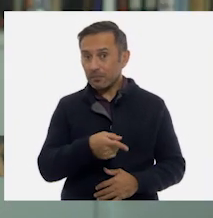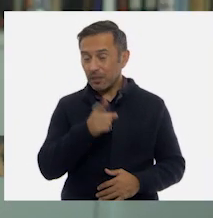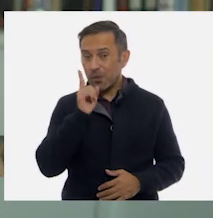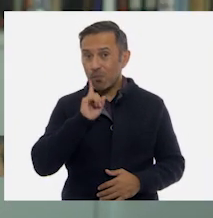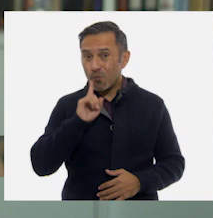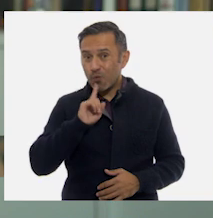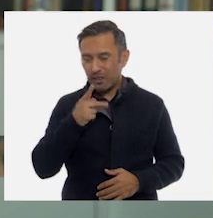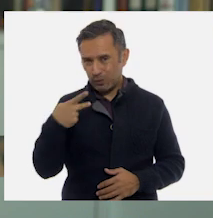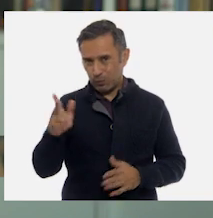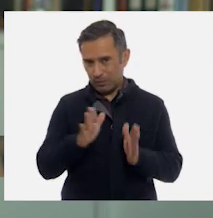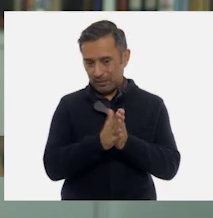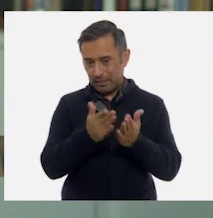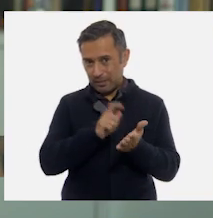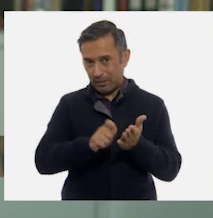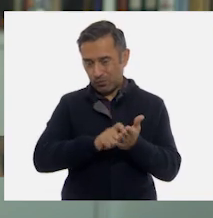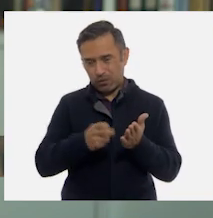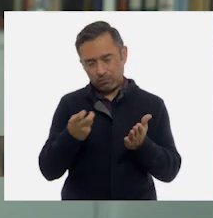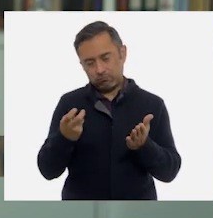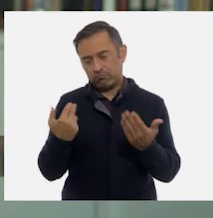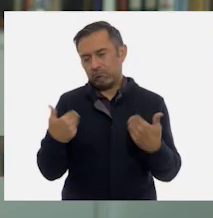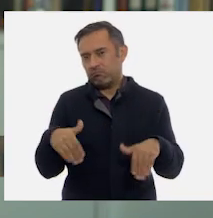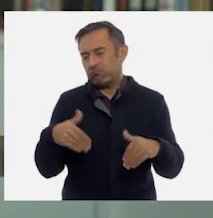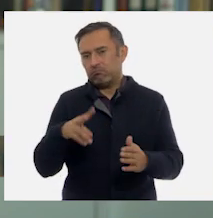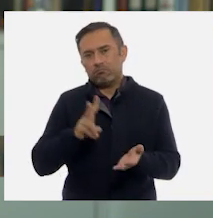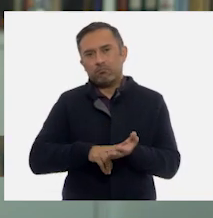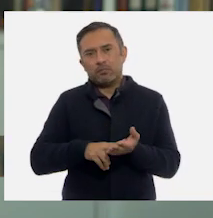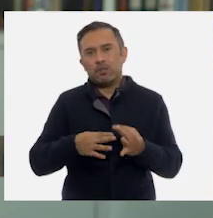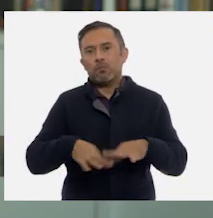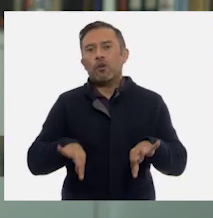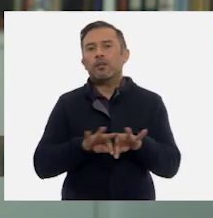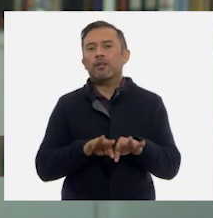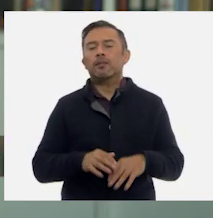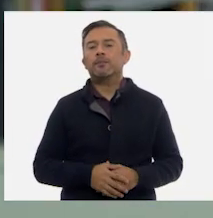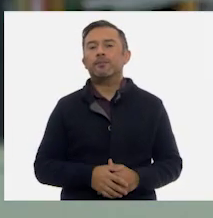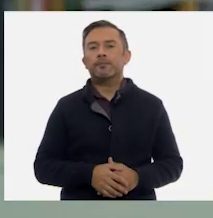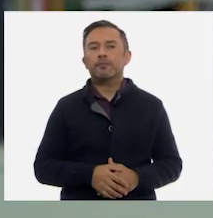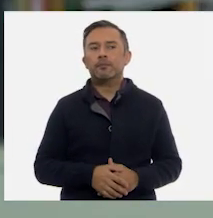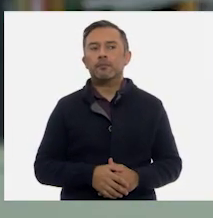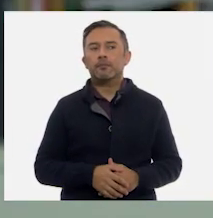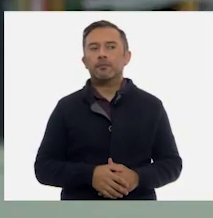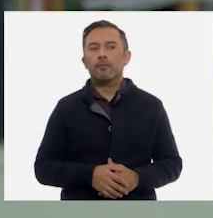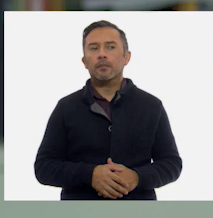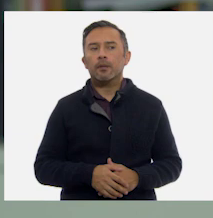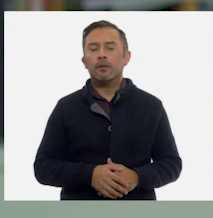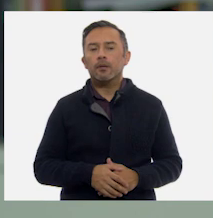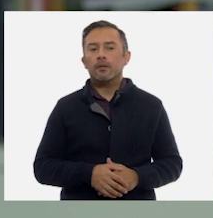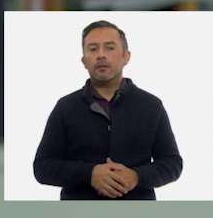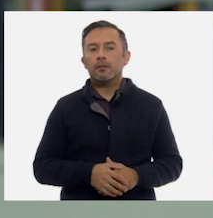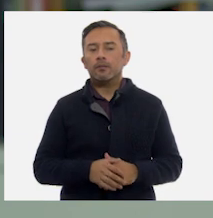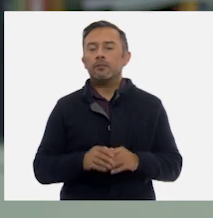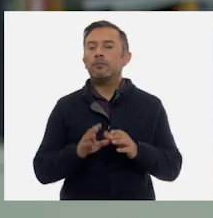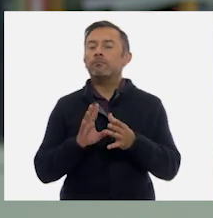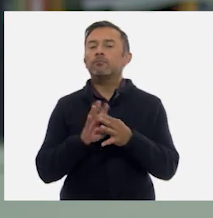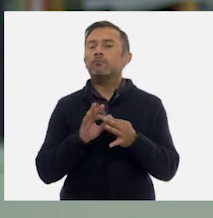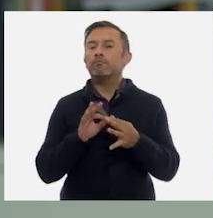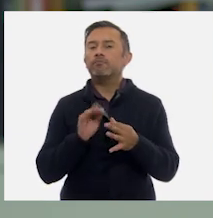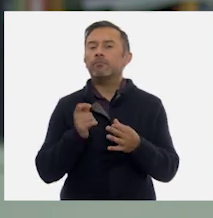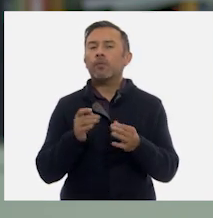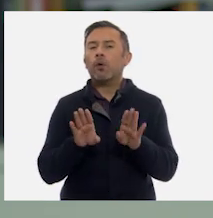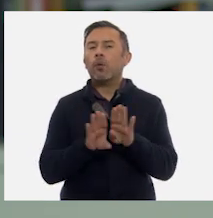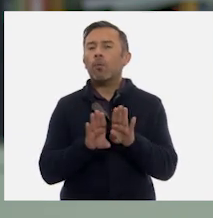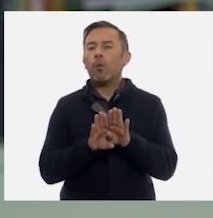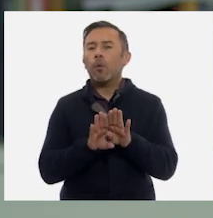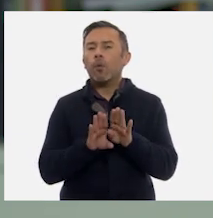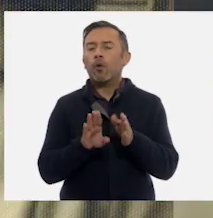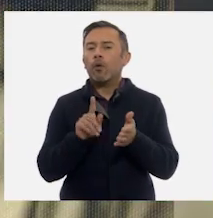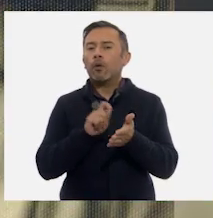su literatura, en cuanto es un antecedente de cómo empezar a contar, ya